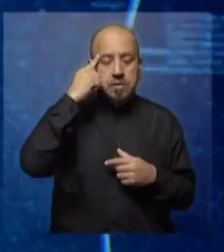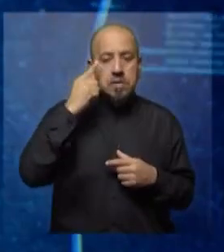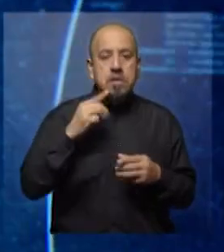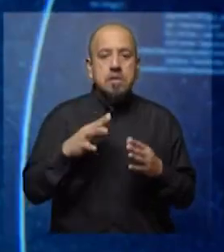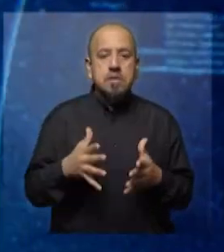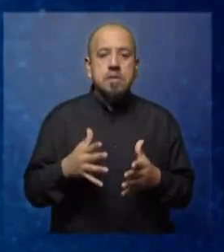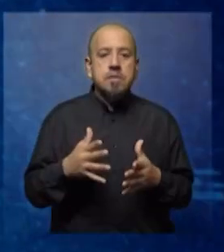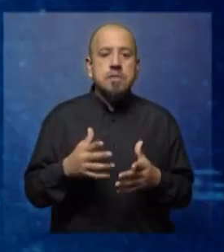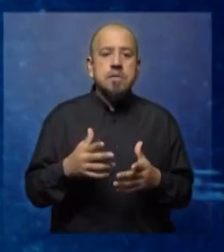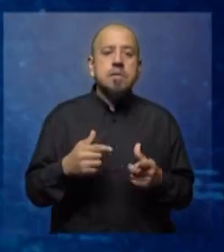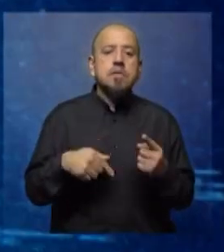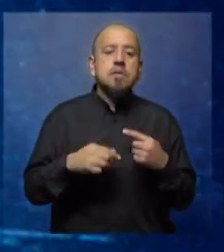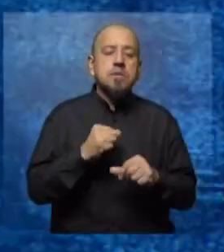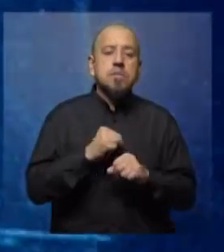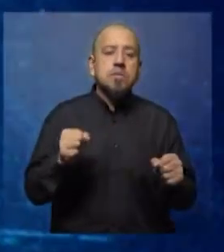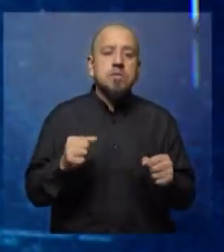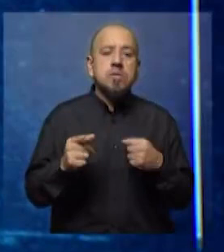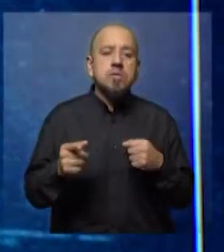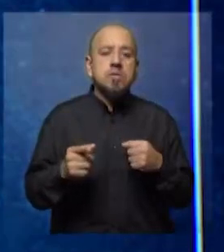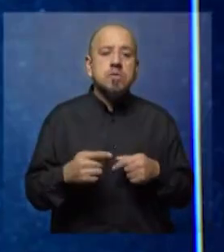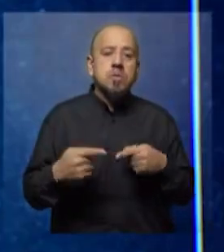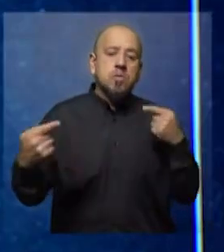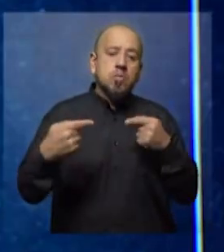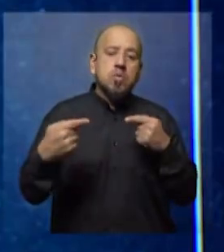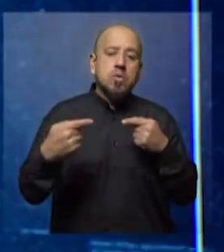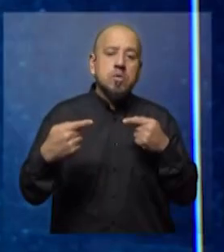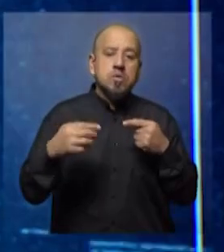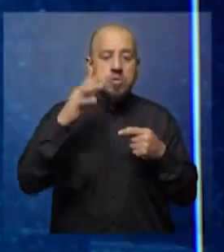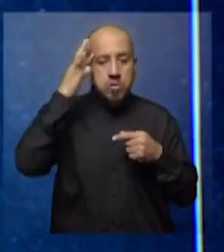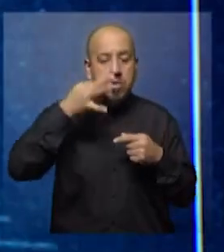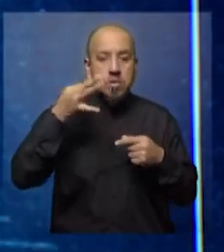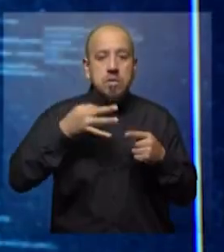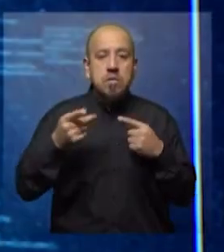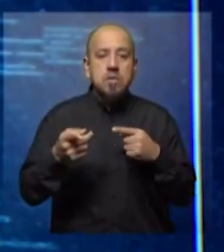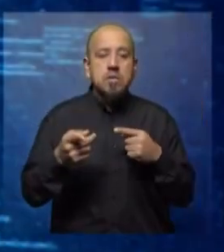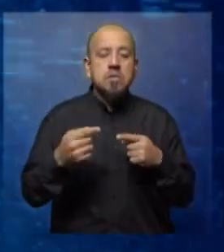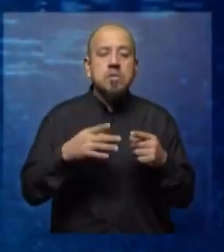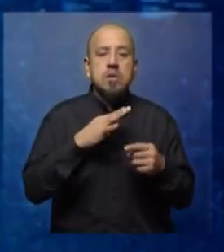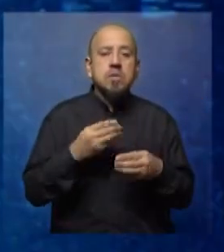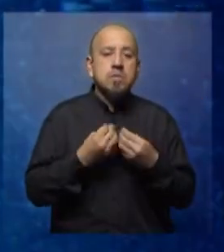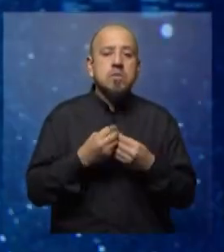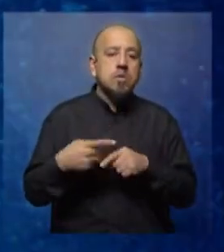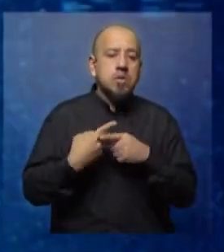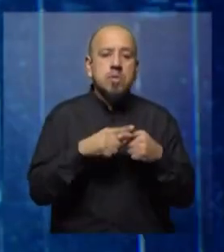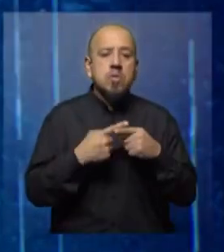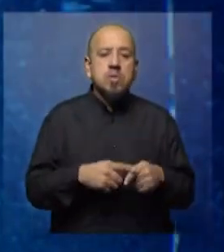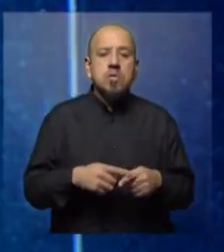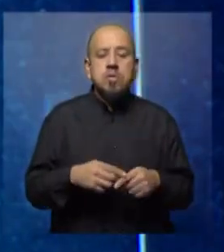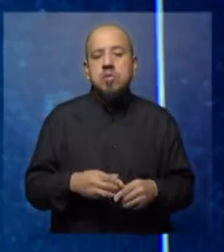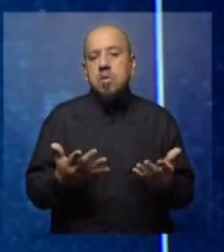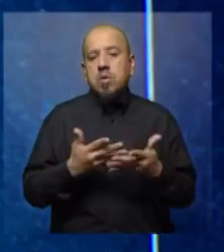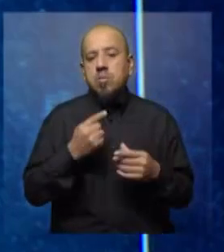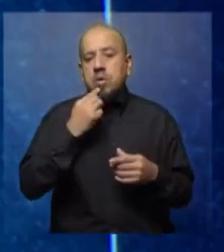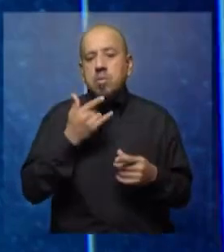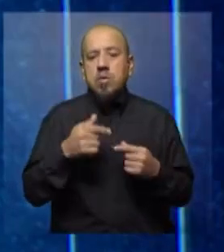que se puede analizar en términos de Opuestos una realidad por ejemplo hay varias discusiones contemporáneas